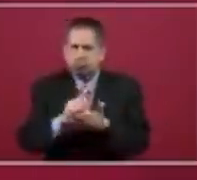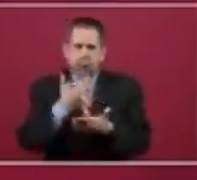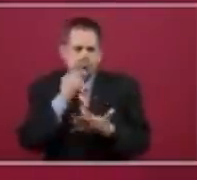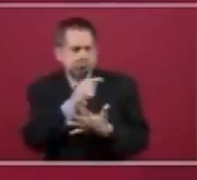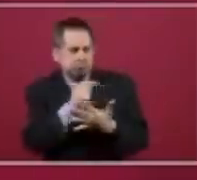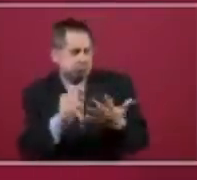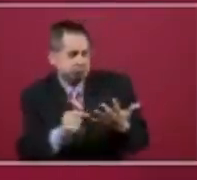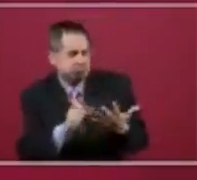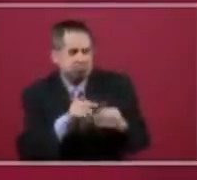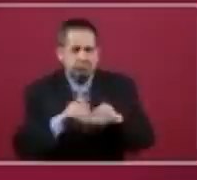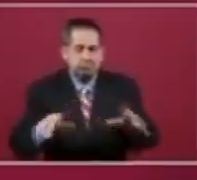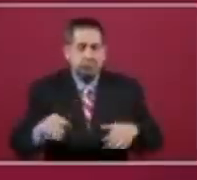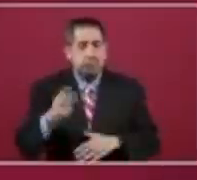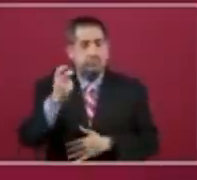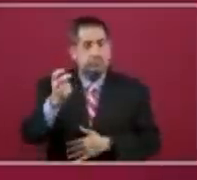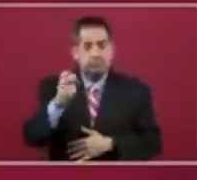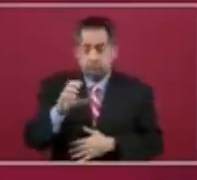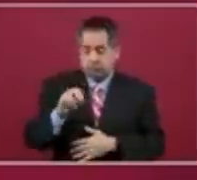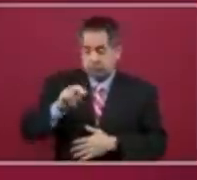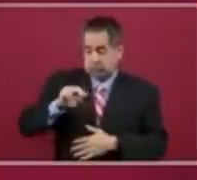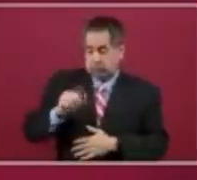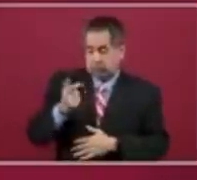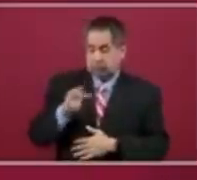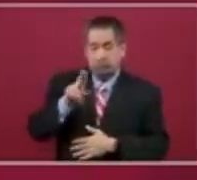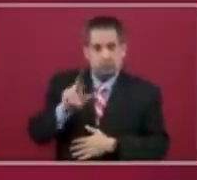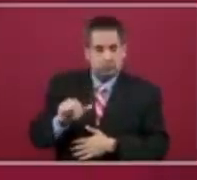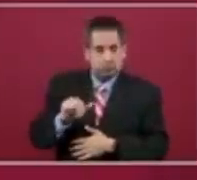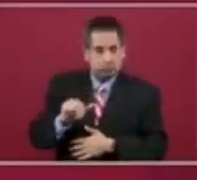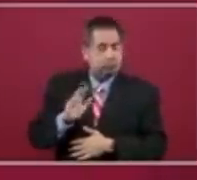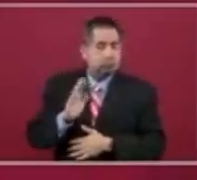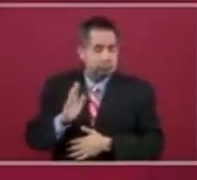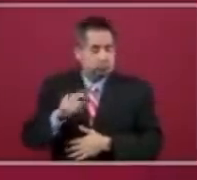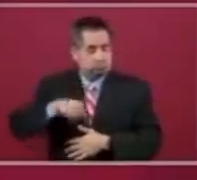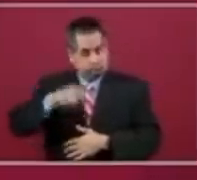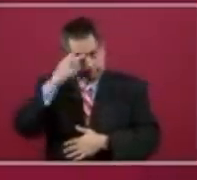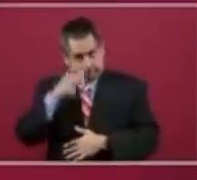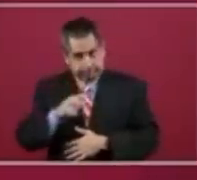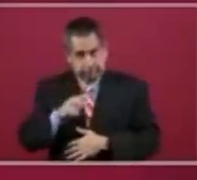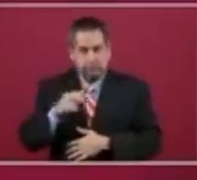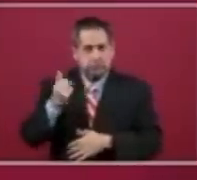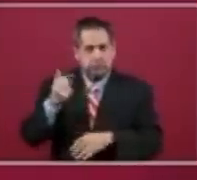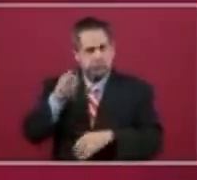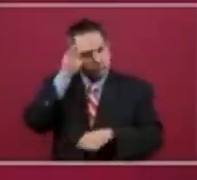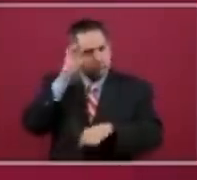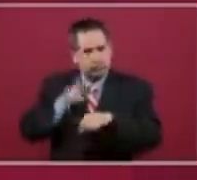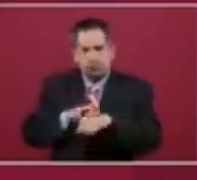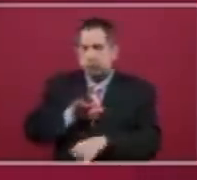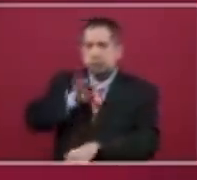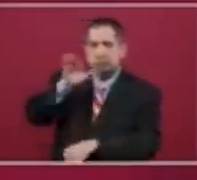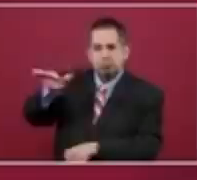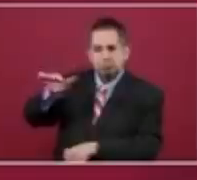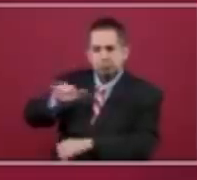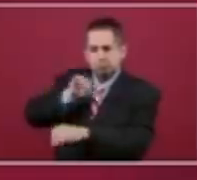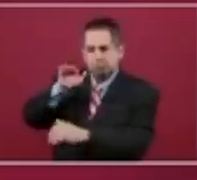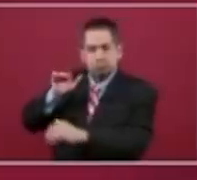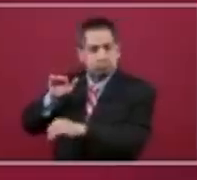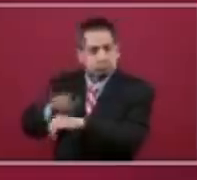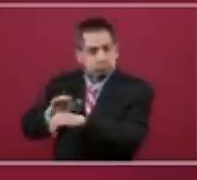experiencia, la Comisión Nacional de Agua, CONAGUA, y su directora solicitó el apoyo del